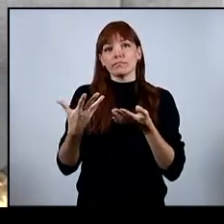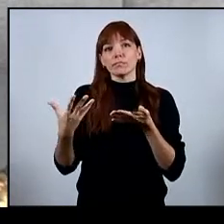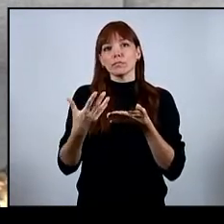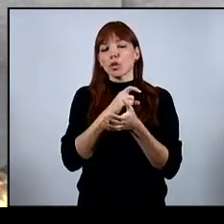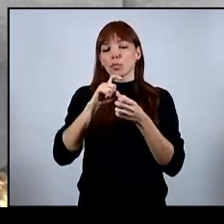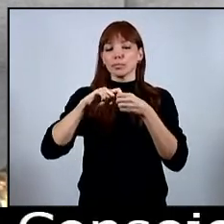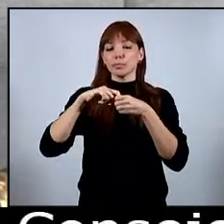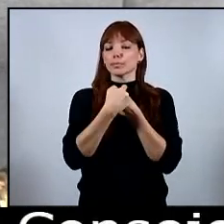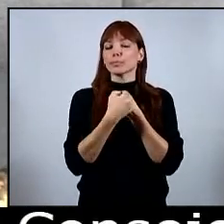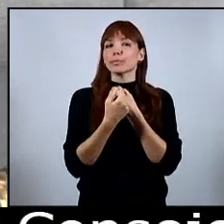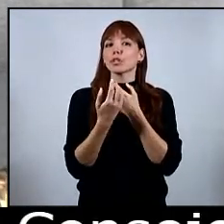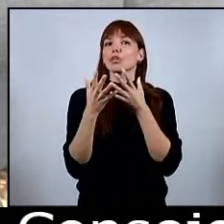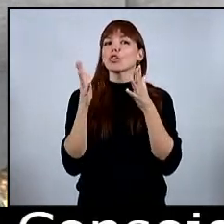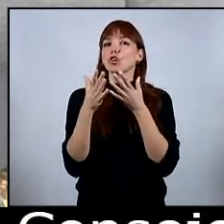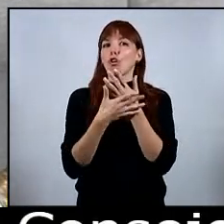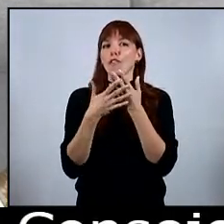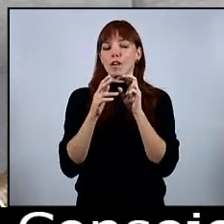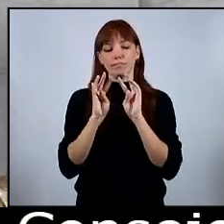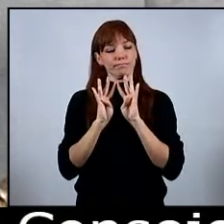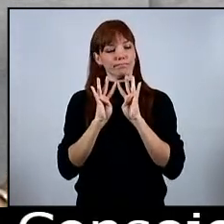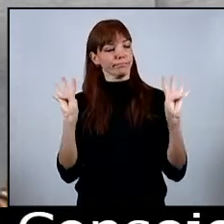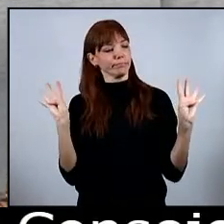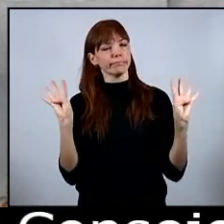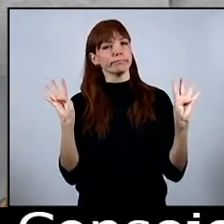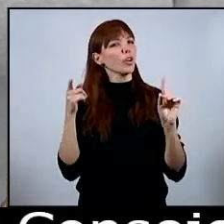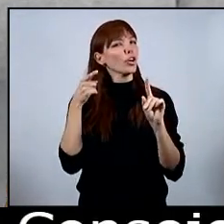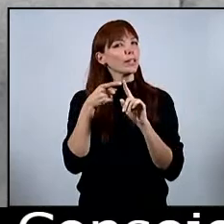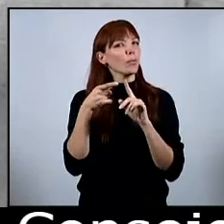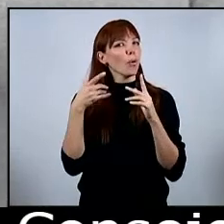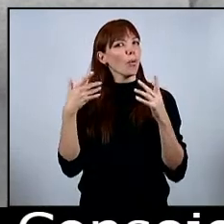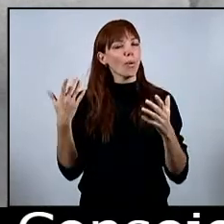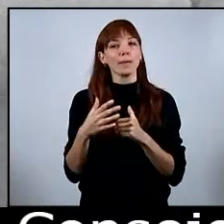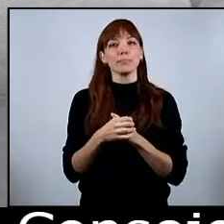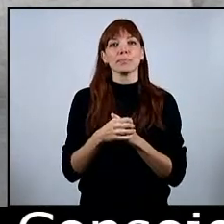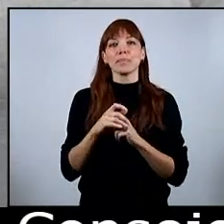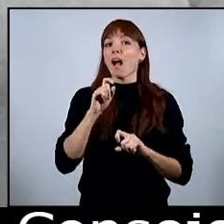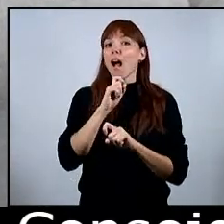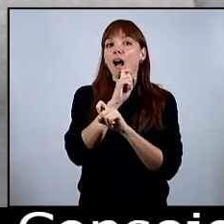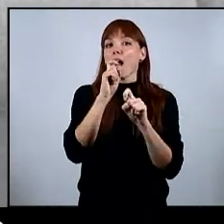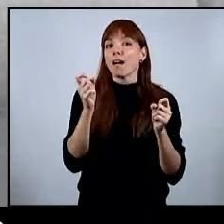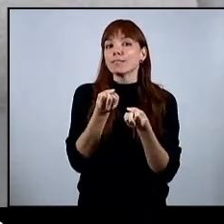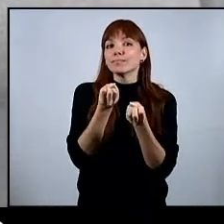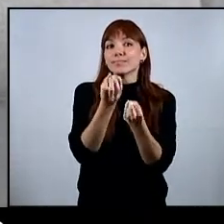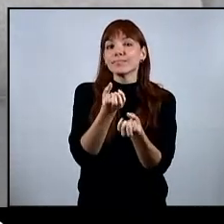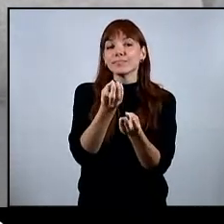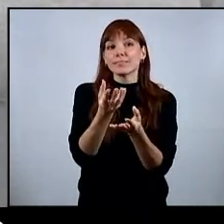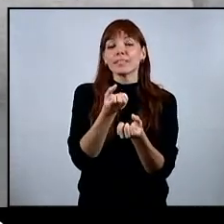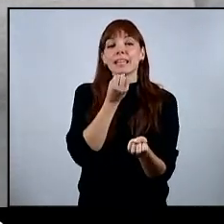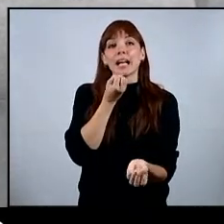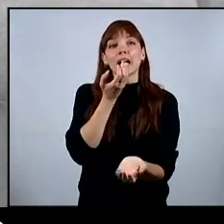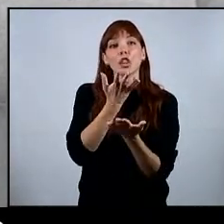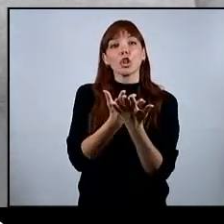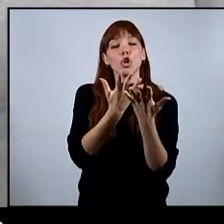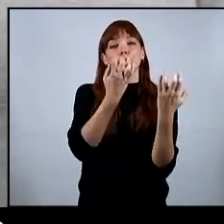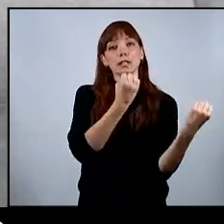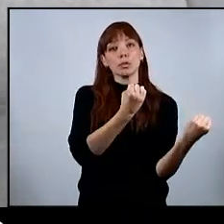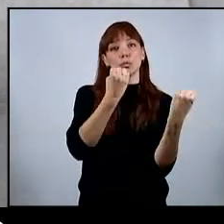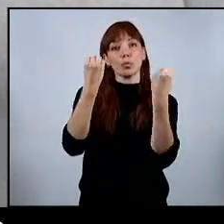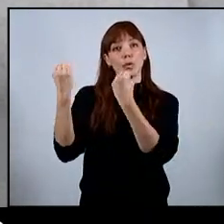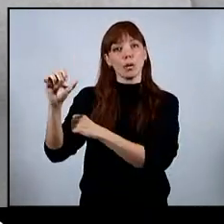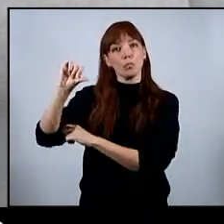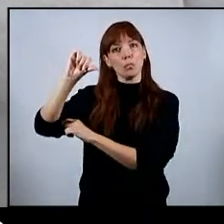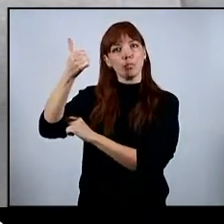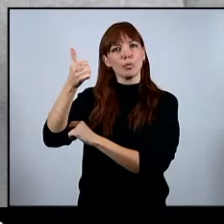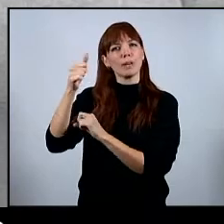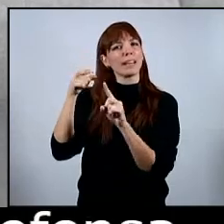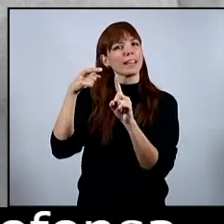Gobierno para anunciarles que hemos aprobado, que acabamos de aprobar una declaración institucional en defensa de la